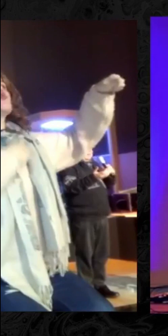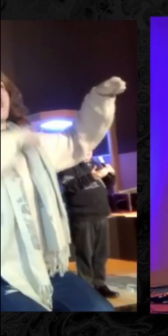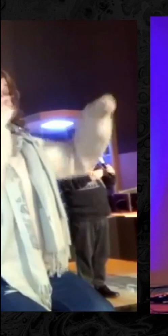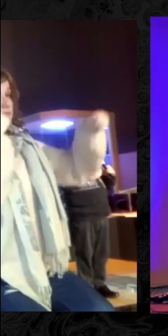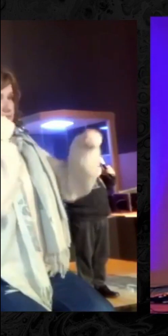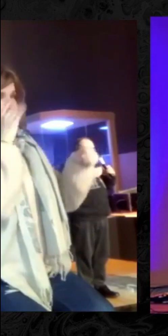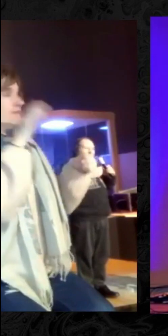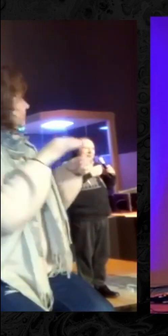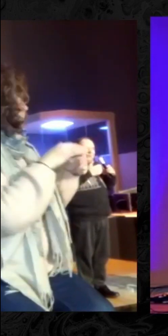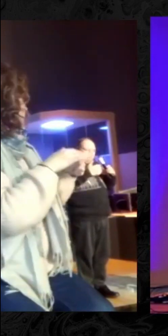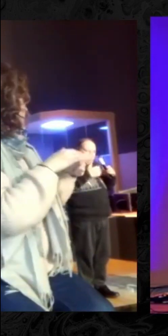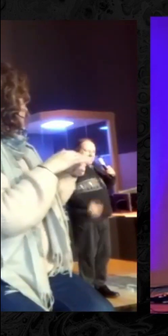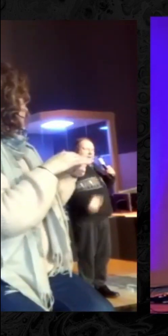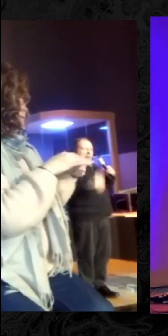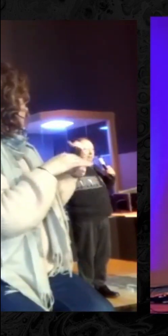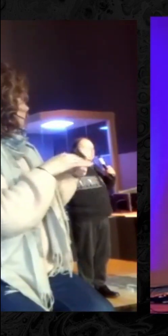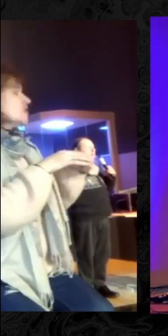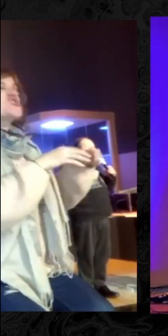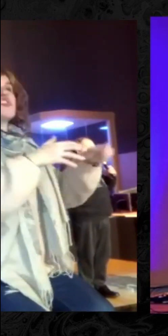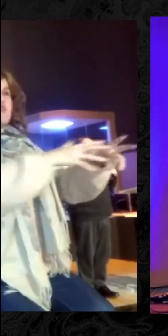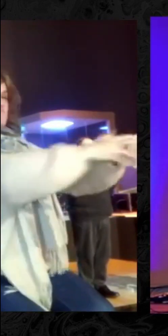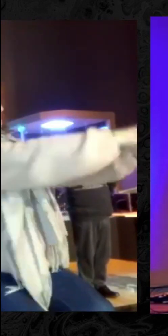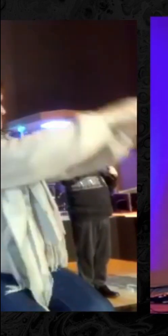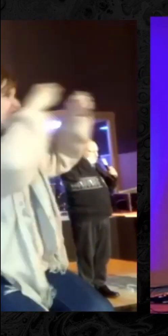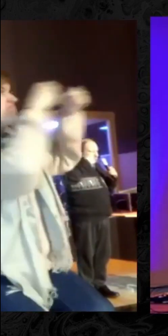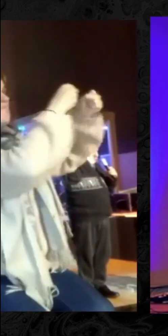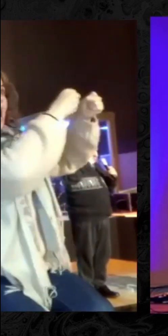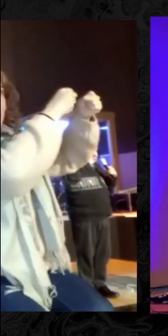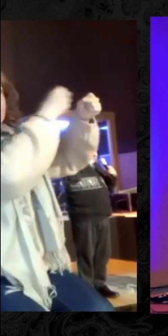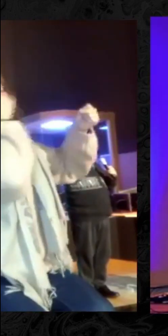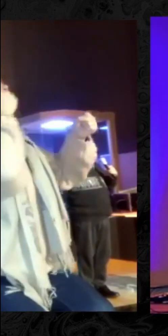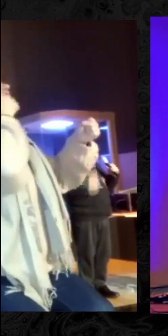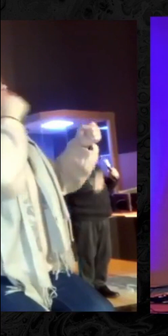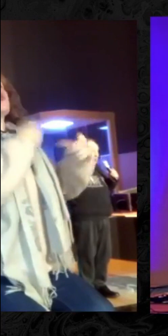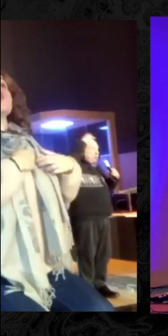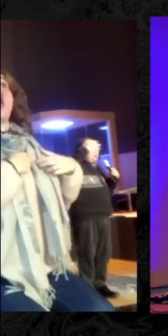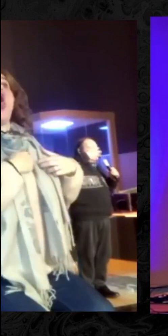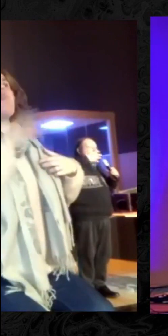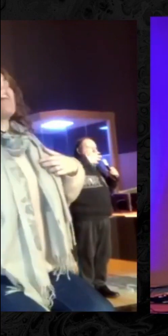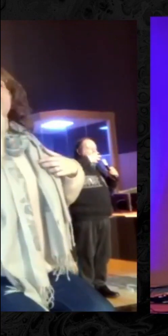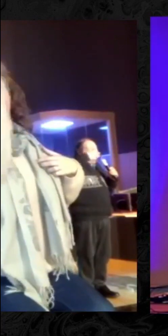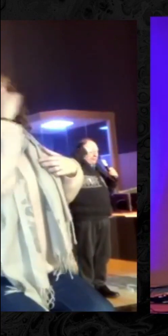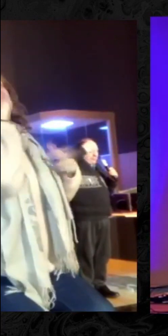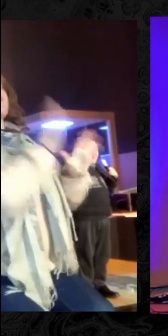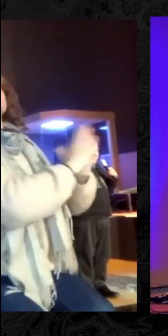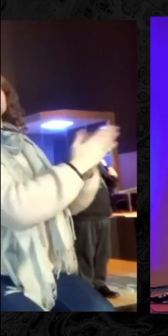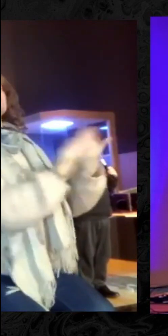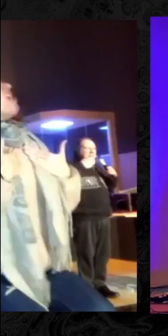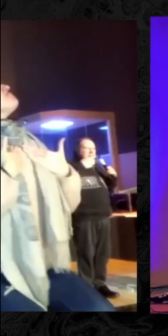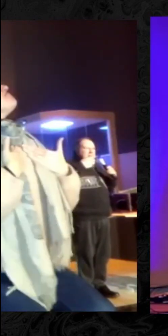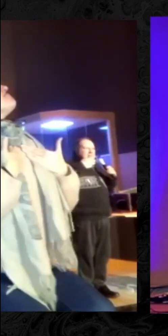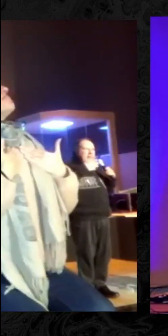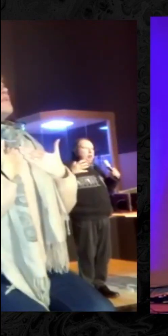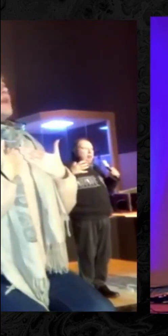le pegó el una sacudida de arriba abajo pero que lo vi literal se puso blanco